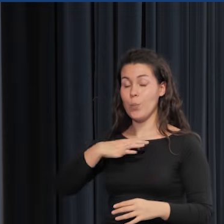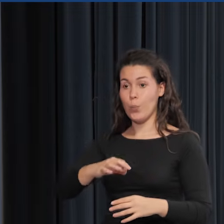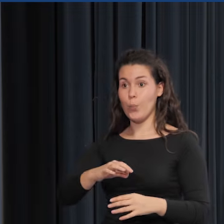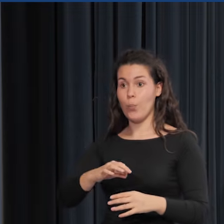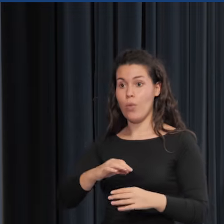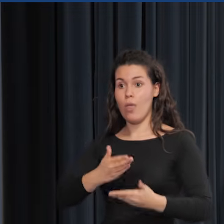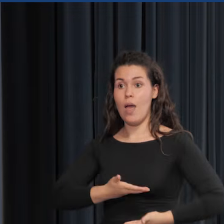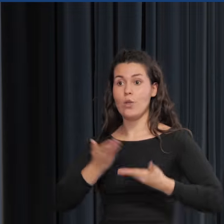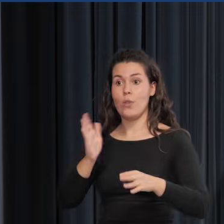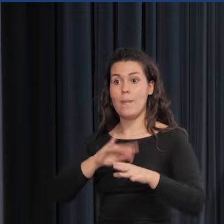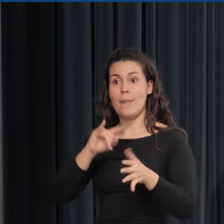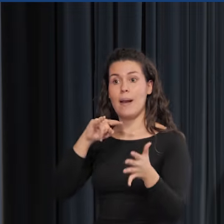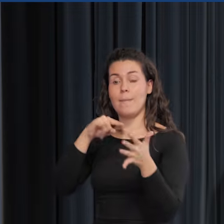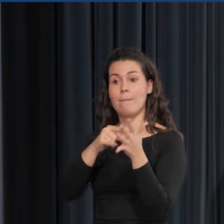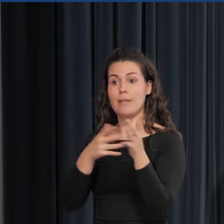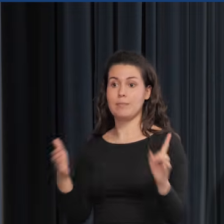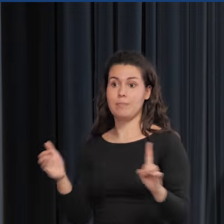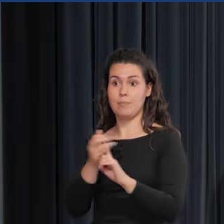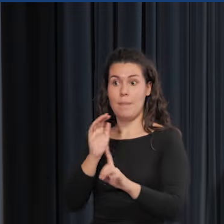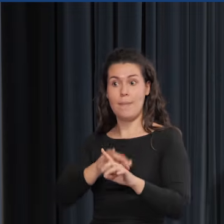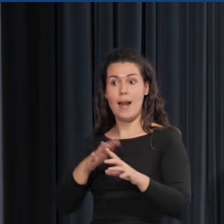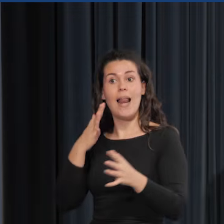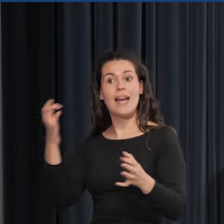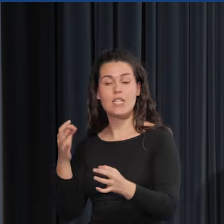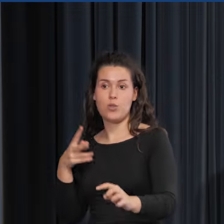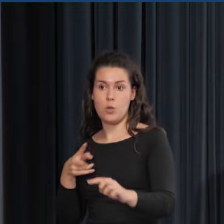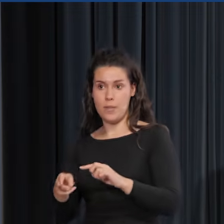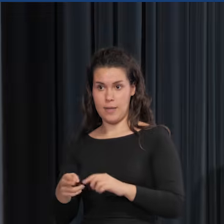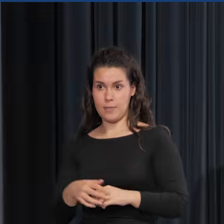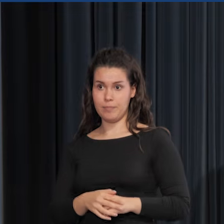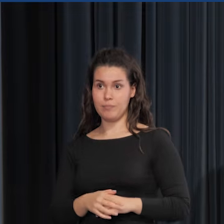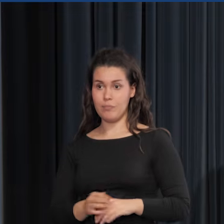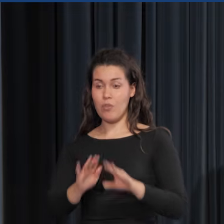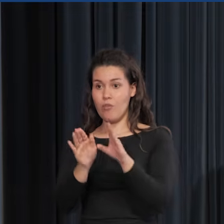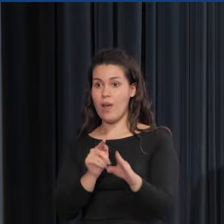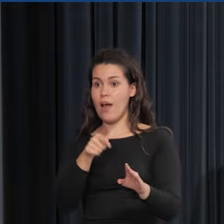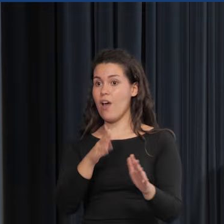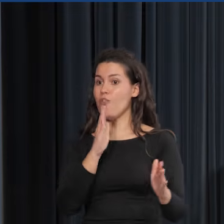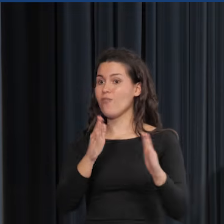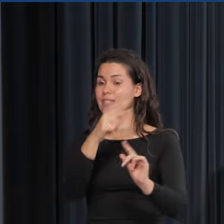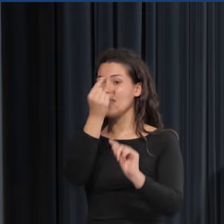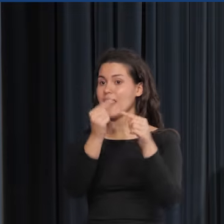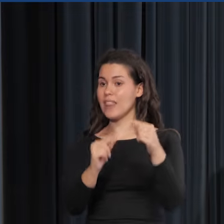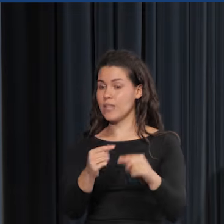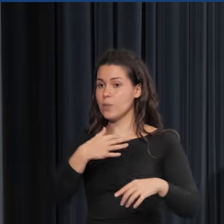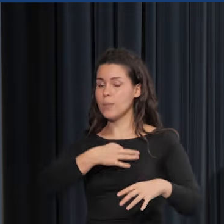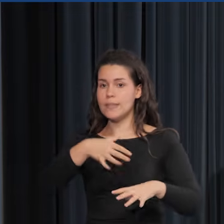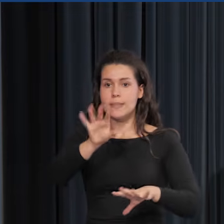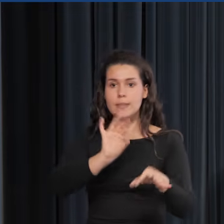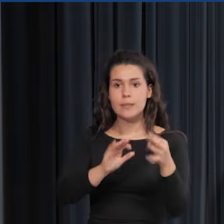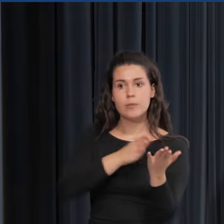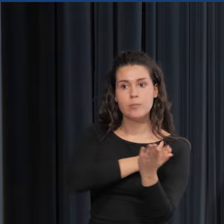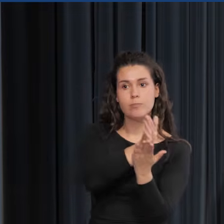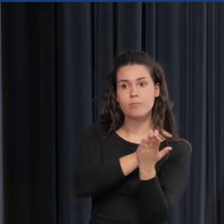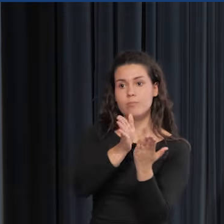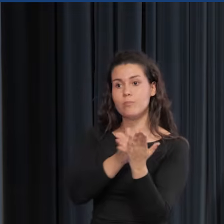fase de diseño pues ya eliminamos el riesgo, elegimos la solución de diseño, elegimos entre las distintas alternativas aquella que sea